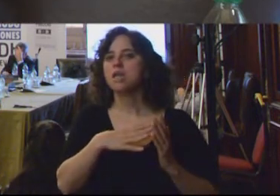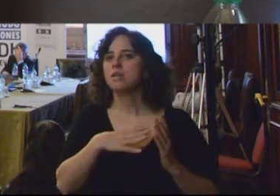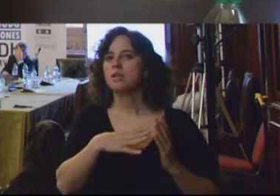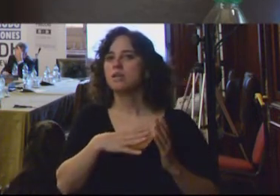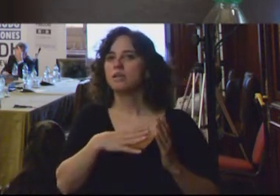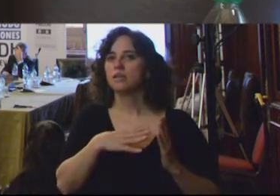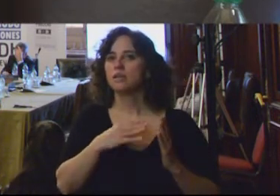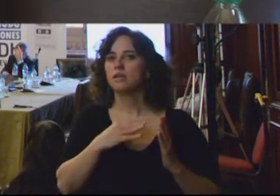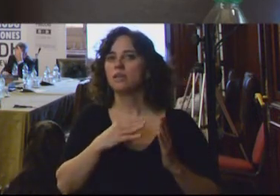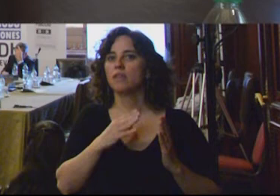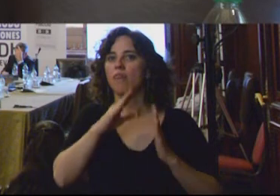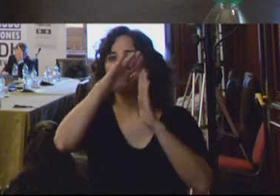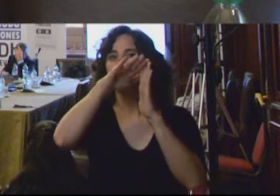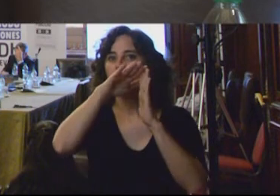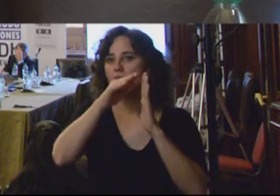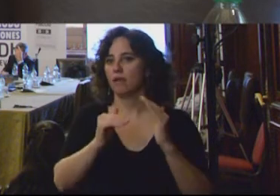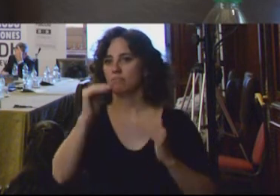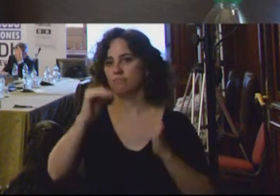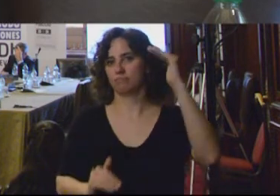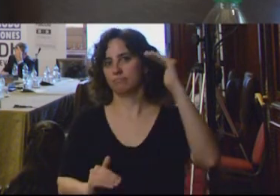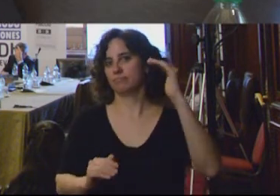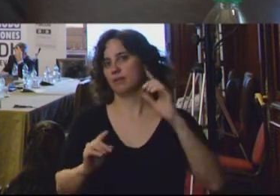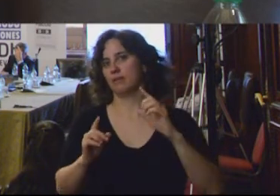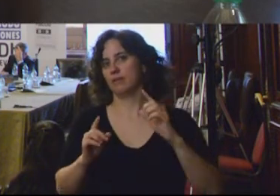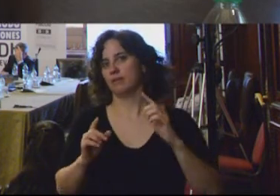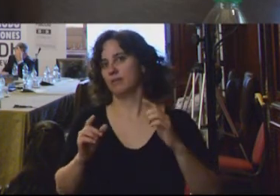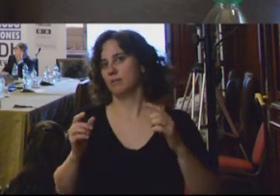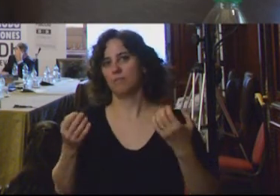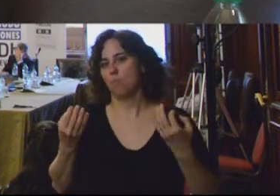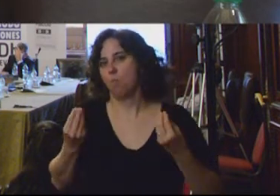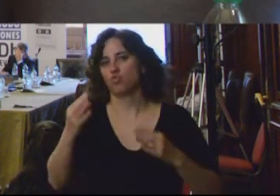un desnivel impresionante en esto.